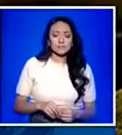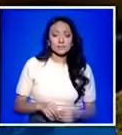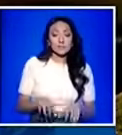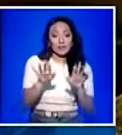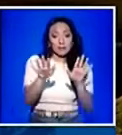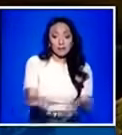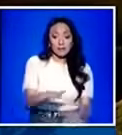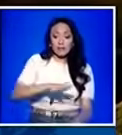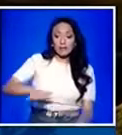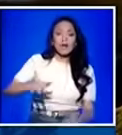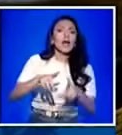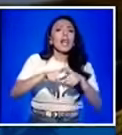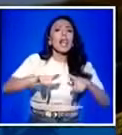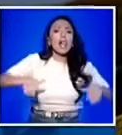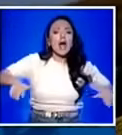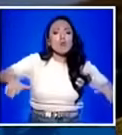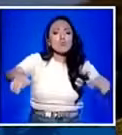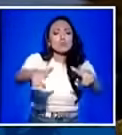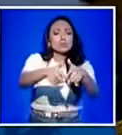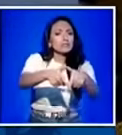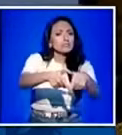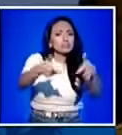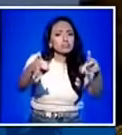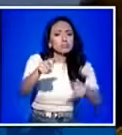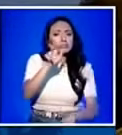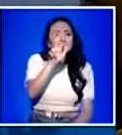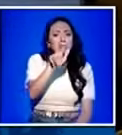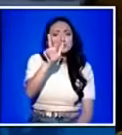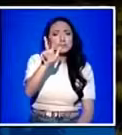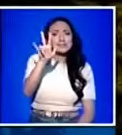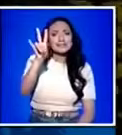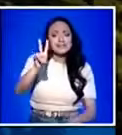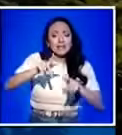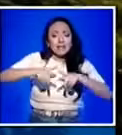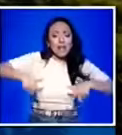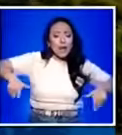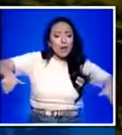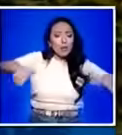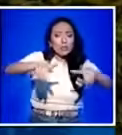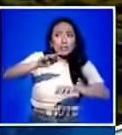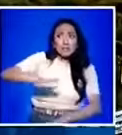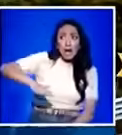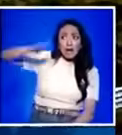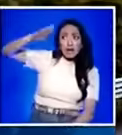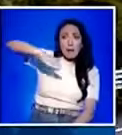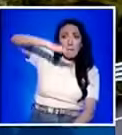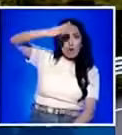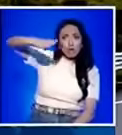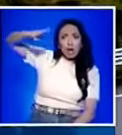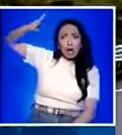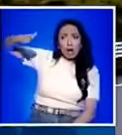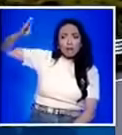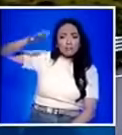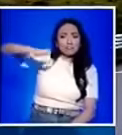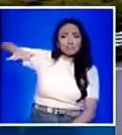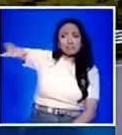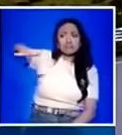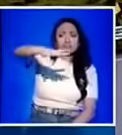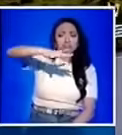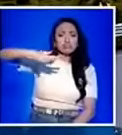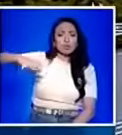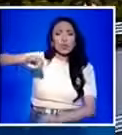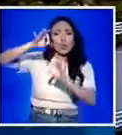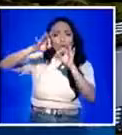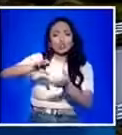Esta red de lagunas cristalinas y agua pura se formaron en los puntos más altos de la cordillera oriental, en la zona central del